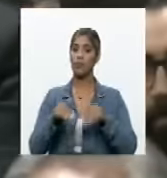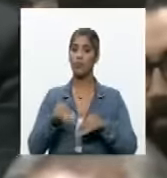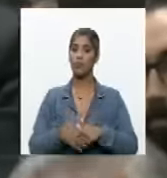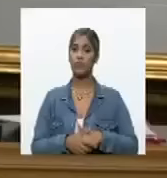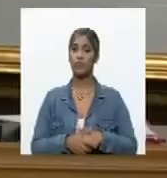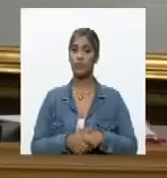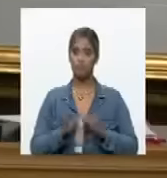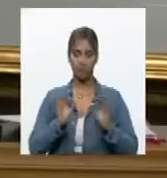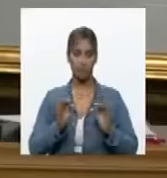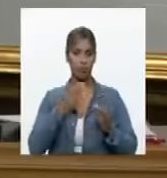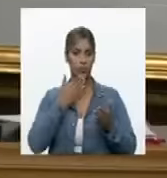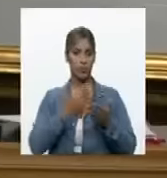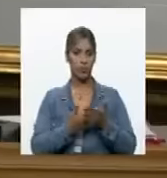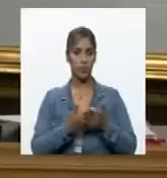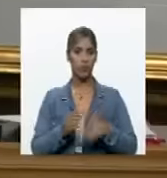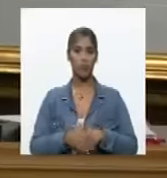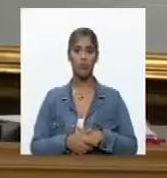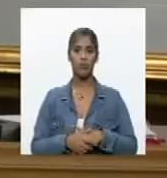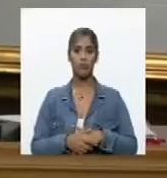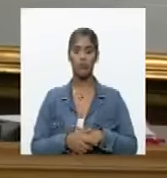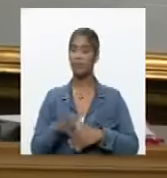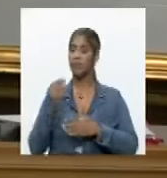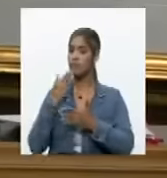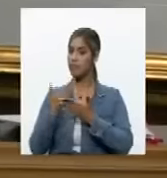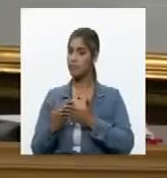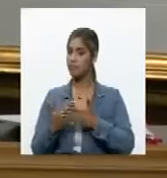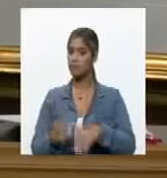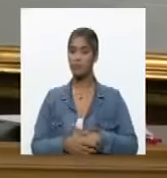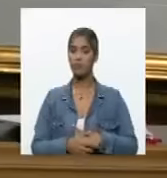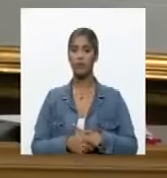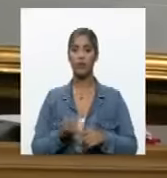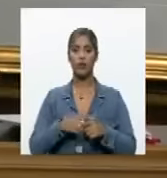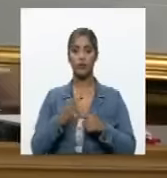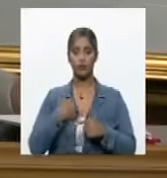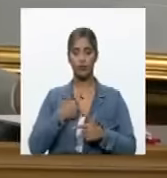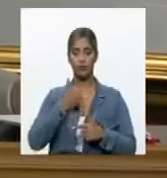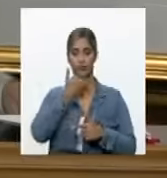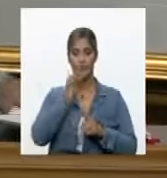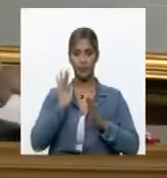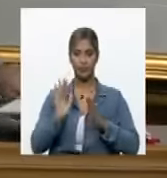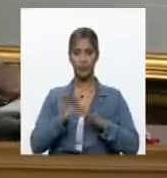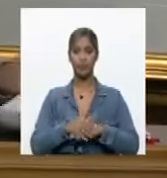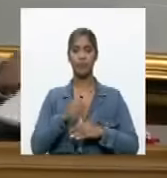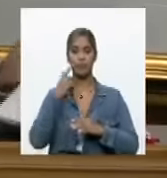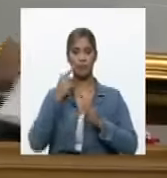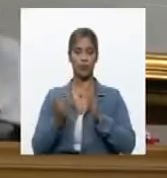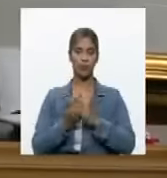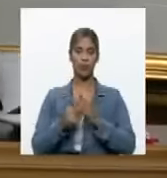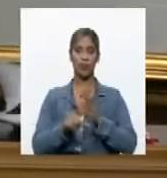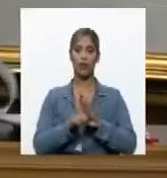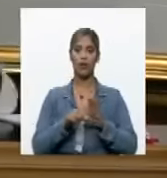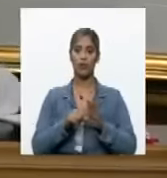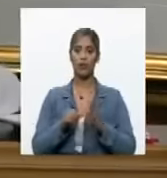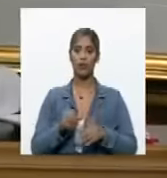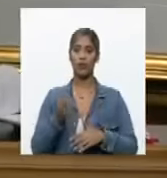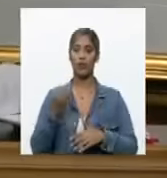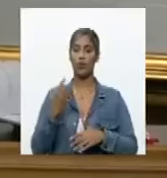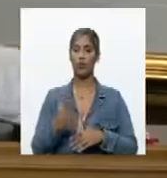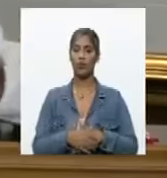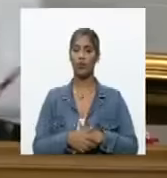Ah, correcto. Muchas gracias. Comunal. Muchas gracias. Entonces no he dicho nada. En consideración, el artículo